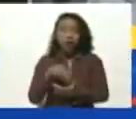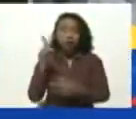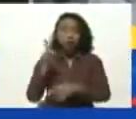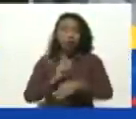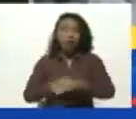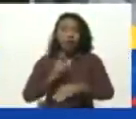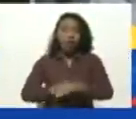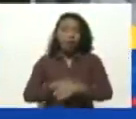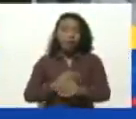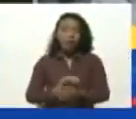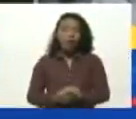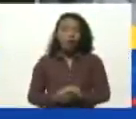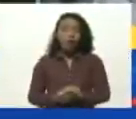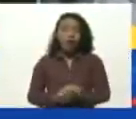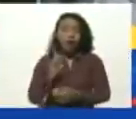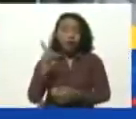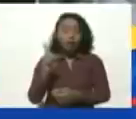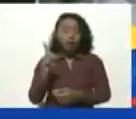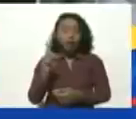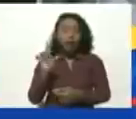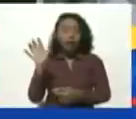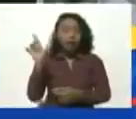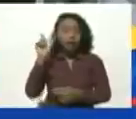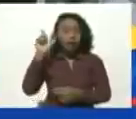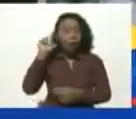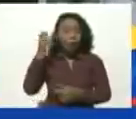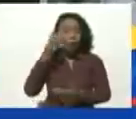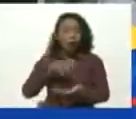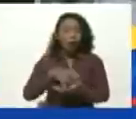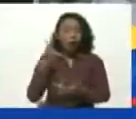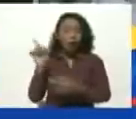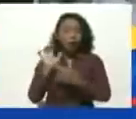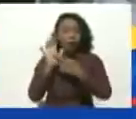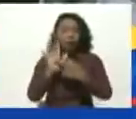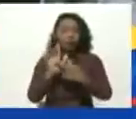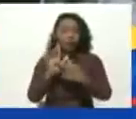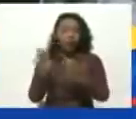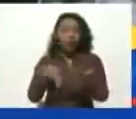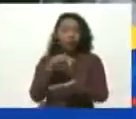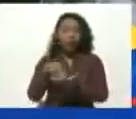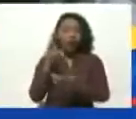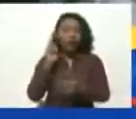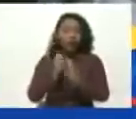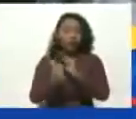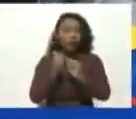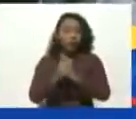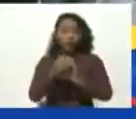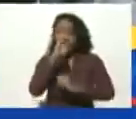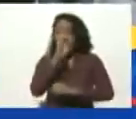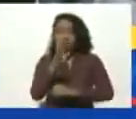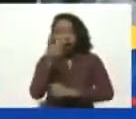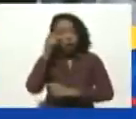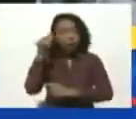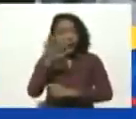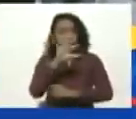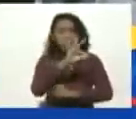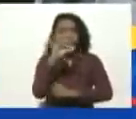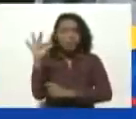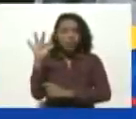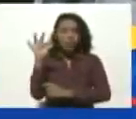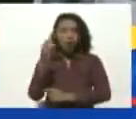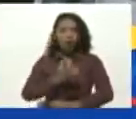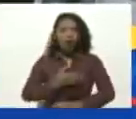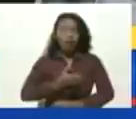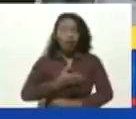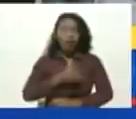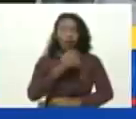época, de la selección del estado Guárico en su época. Y del deporte, directo el pueblo lo eligió alcalde. Y